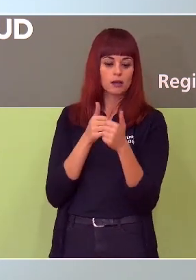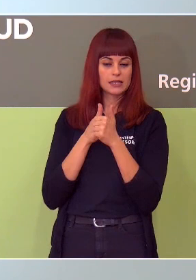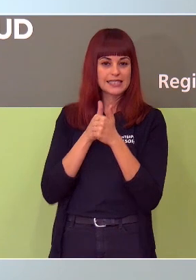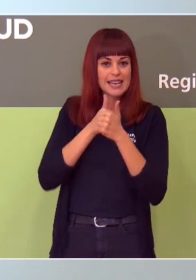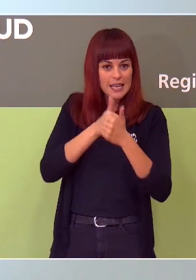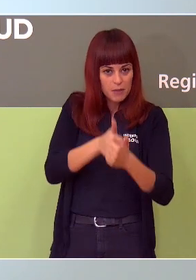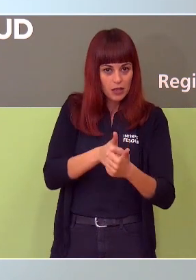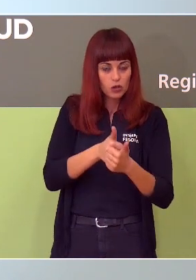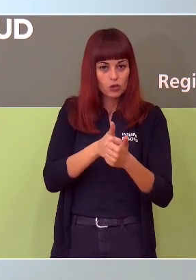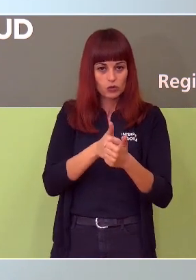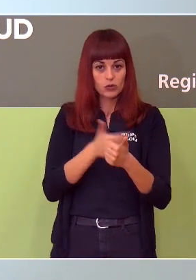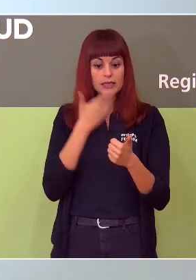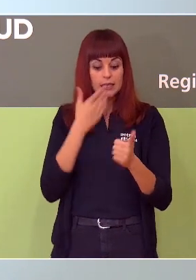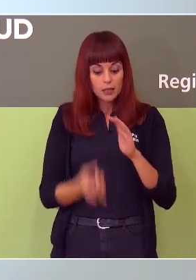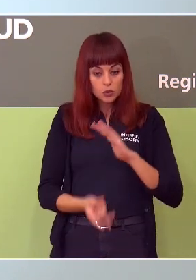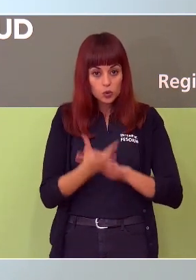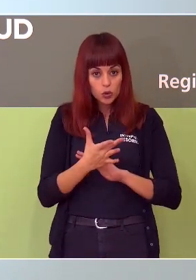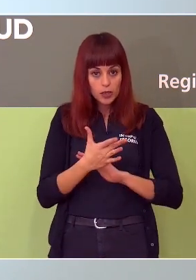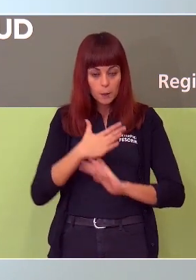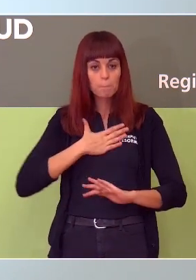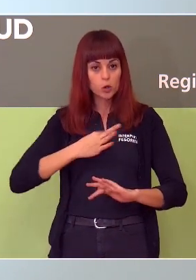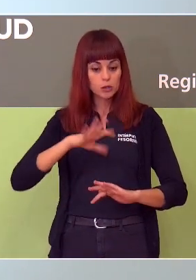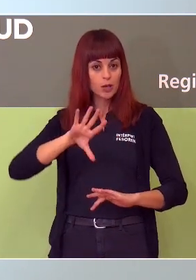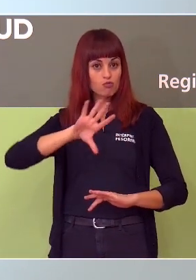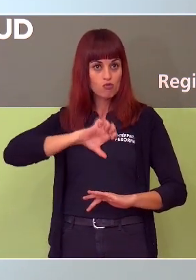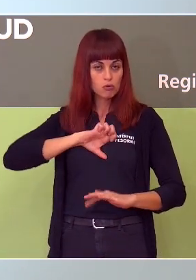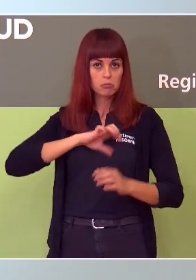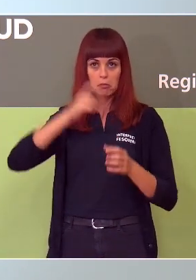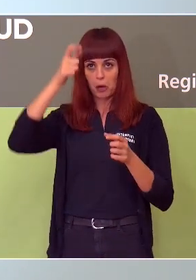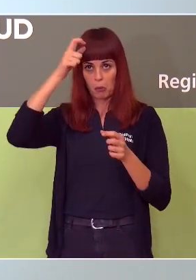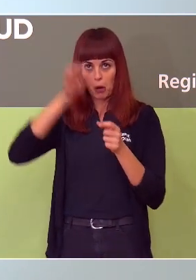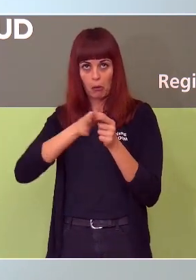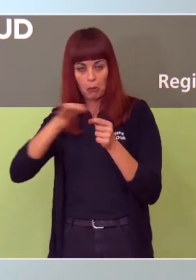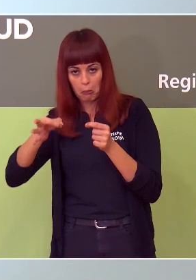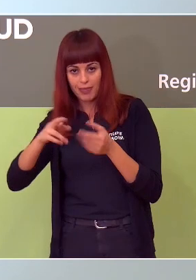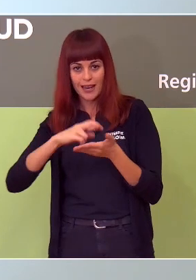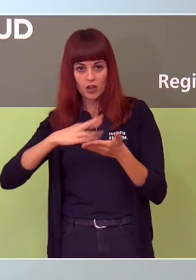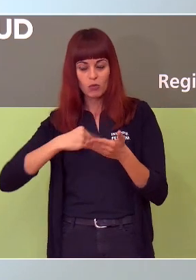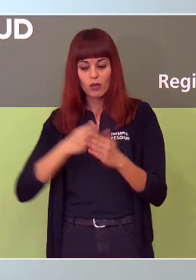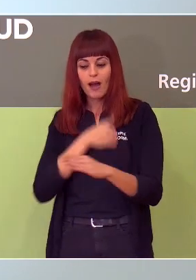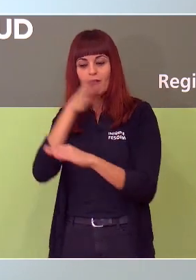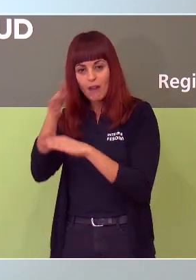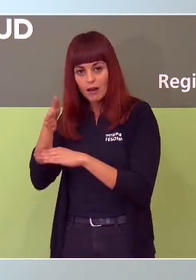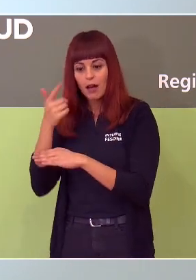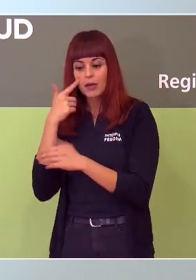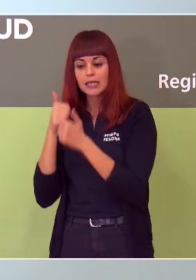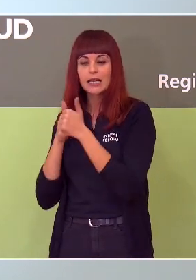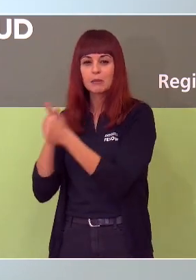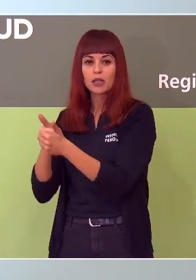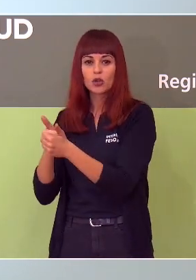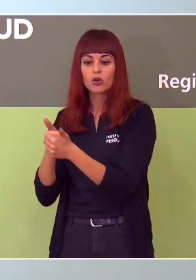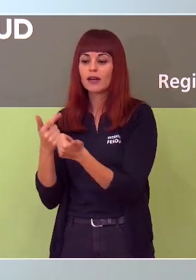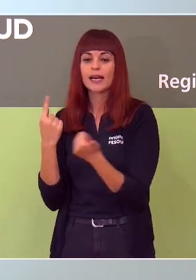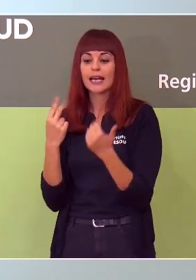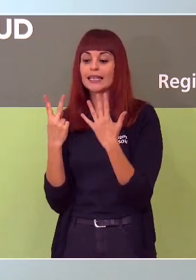los casos que van apareciendo. Cuando aparezca un caso posible en una localidad de la región de Murcia, ir a por ese caso, saber qué pasó en esos últimos